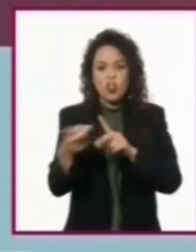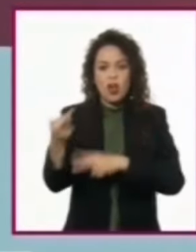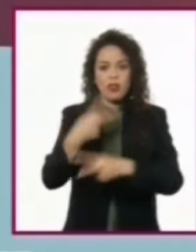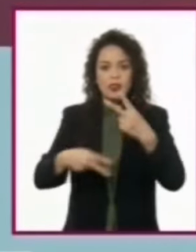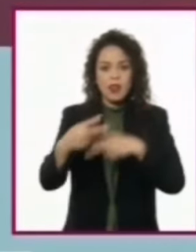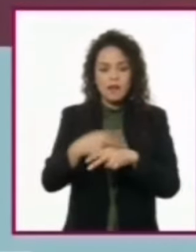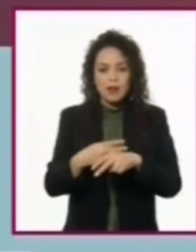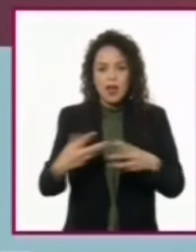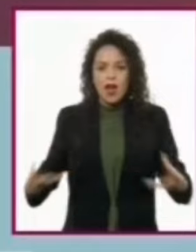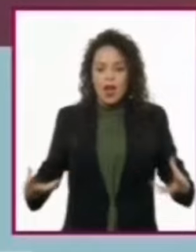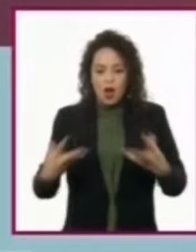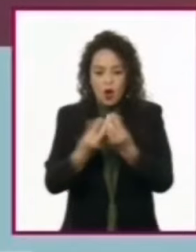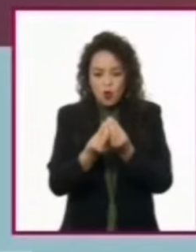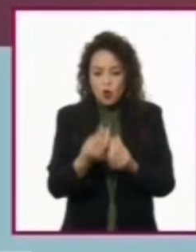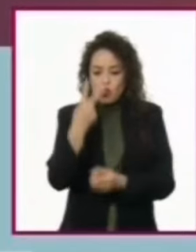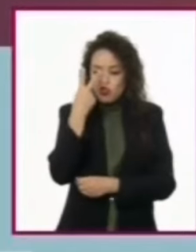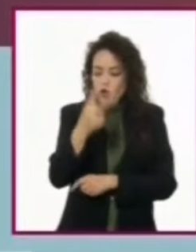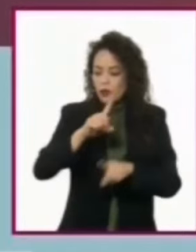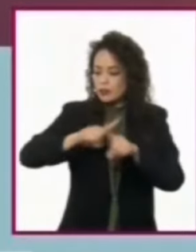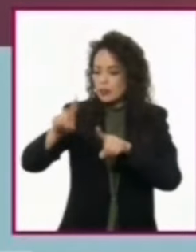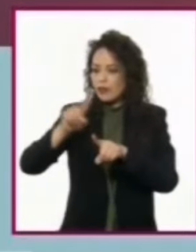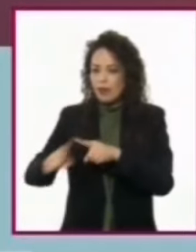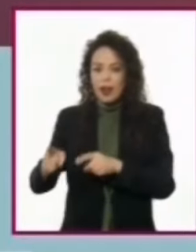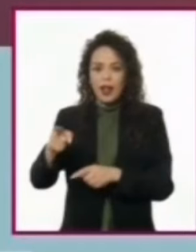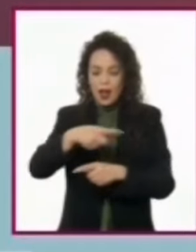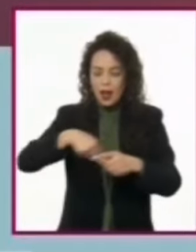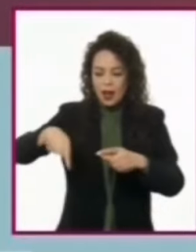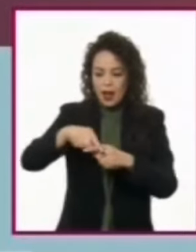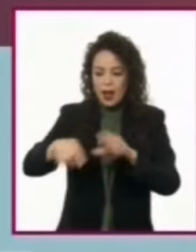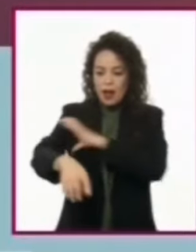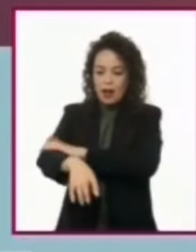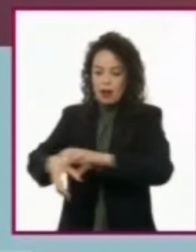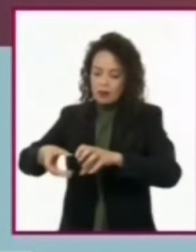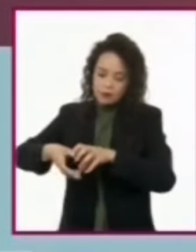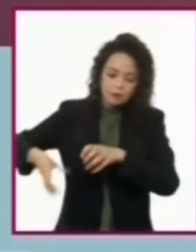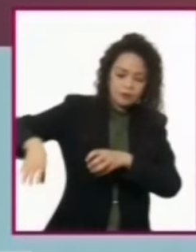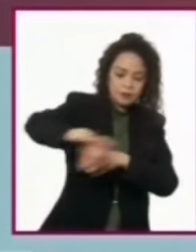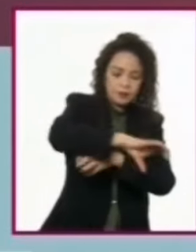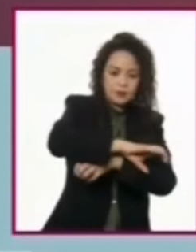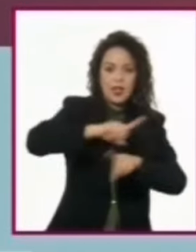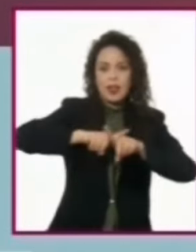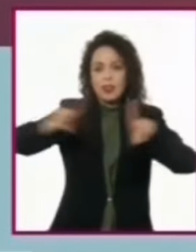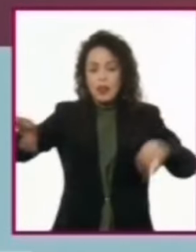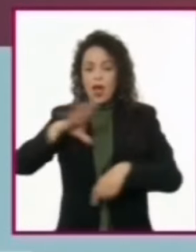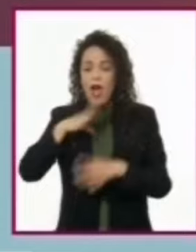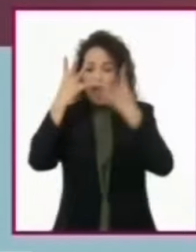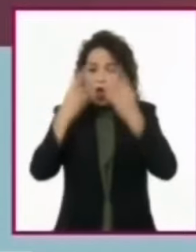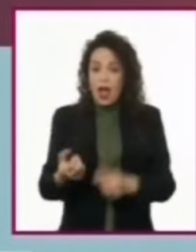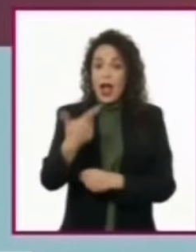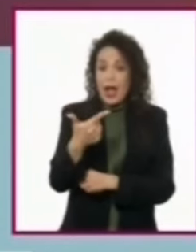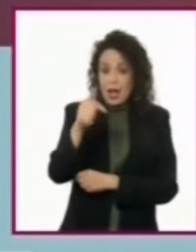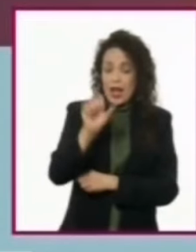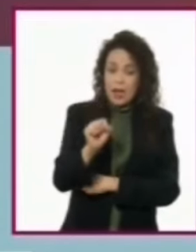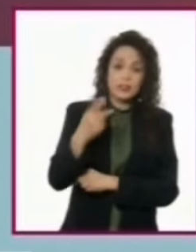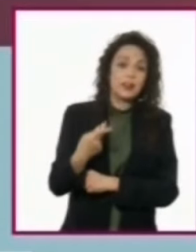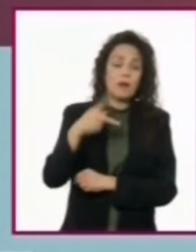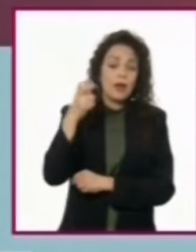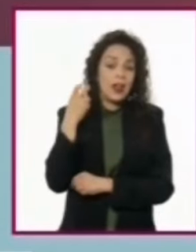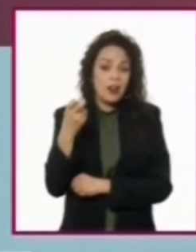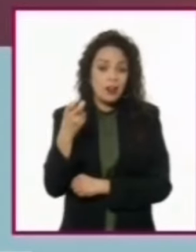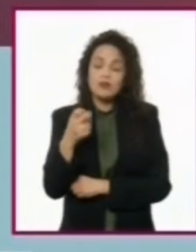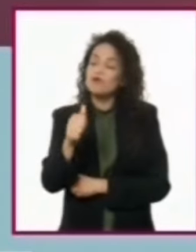fusión entre dos galaxias espirales de masas desiguales, ricas en gas, pero esto aún no